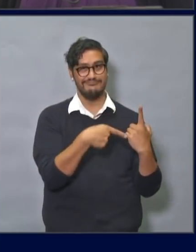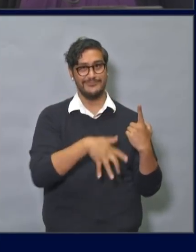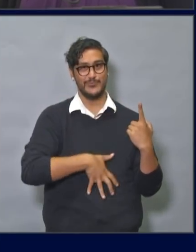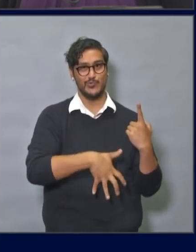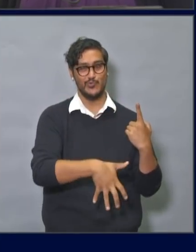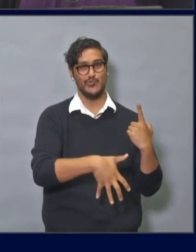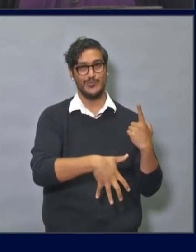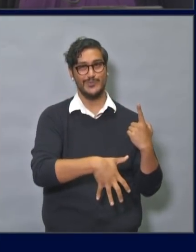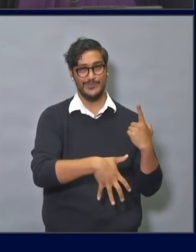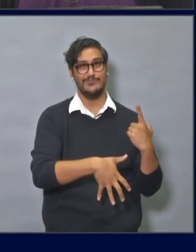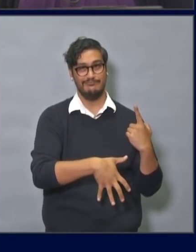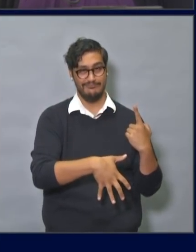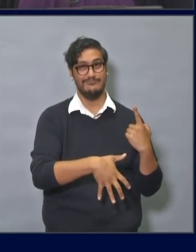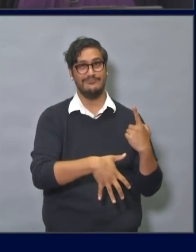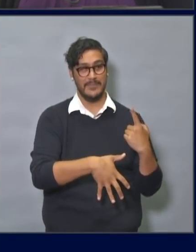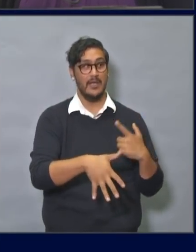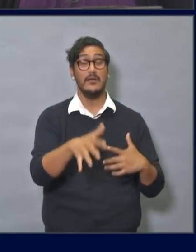embarazadas.